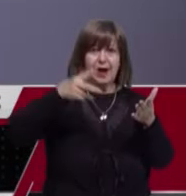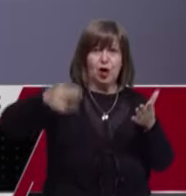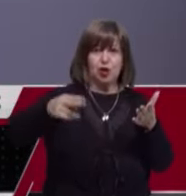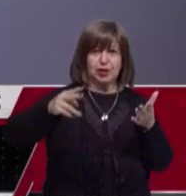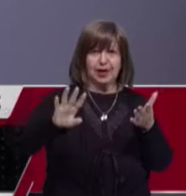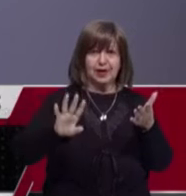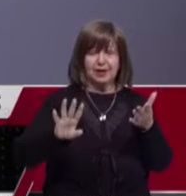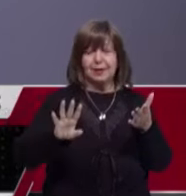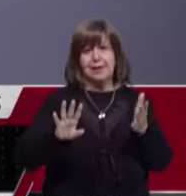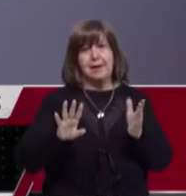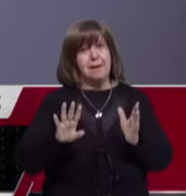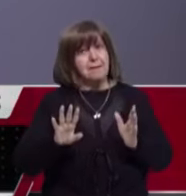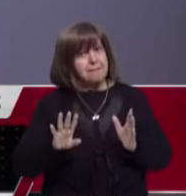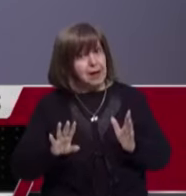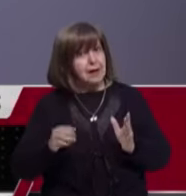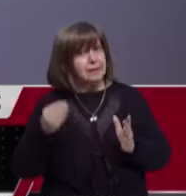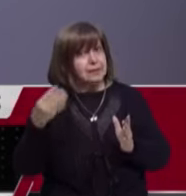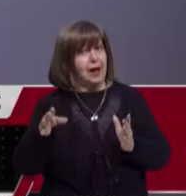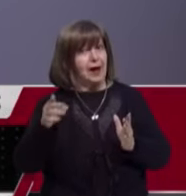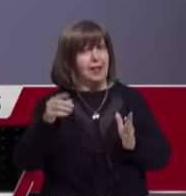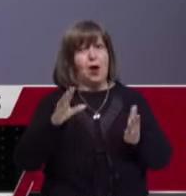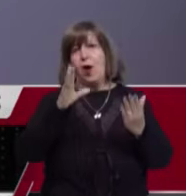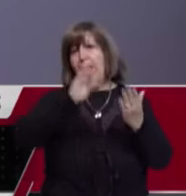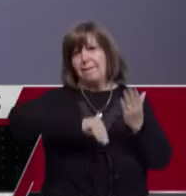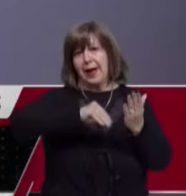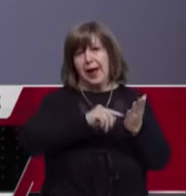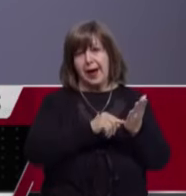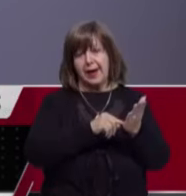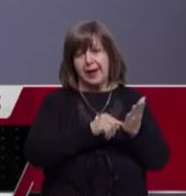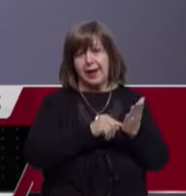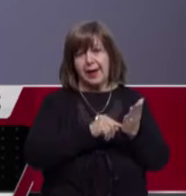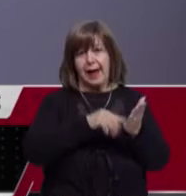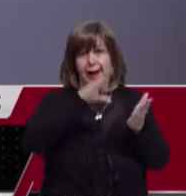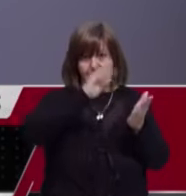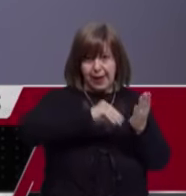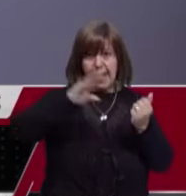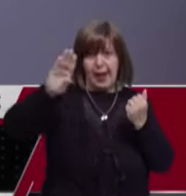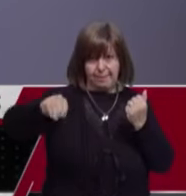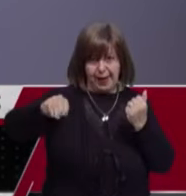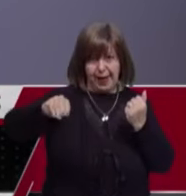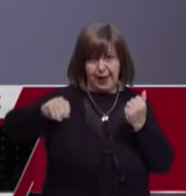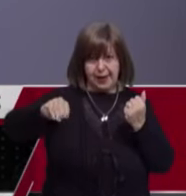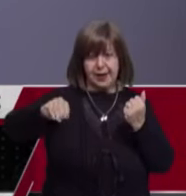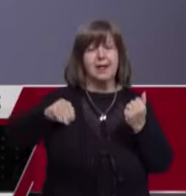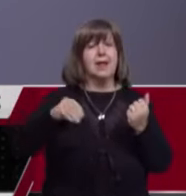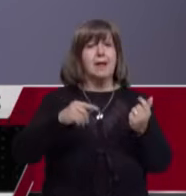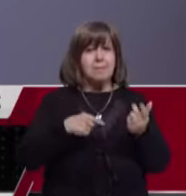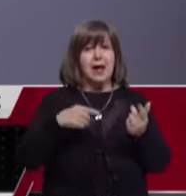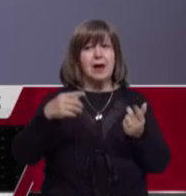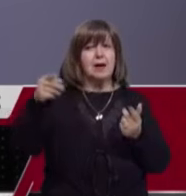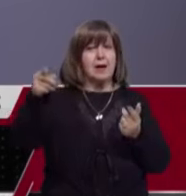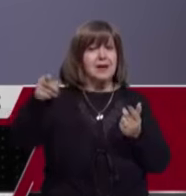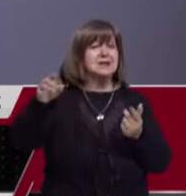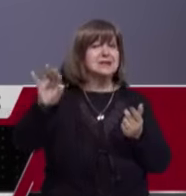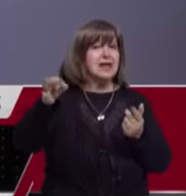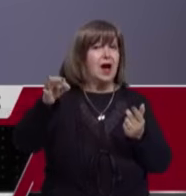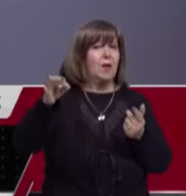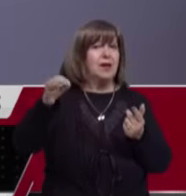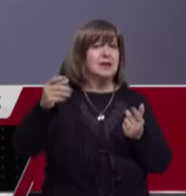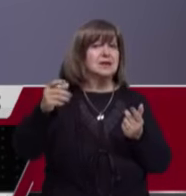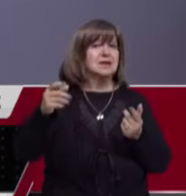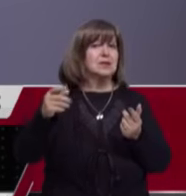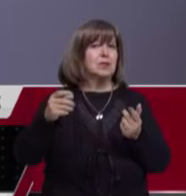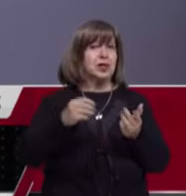bueno, tengamos en cuenta que, o apagarlo, es otra forma. Pero tengamos en cuenta que el delincuente tiene